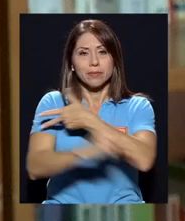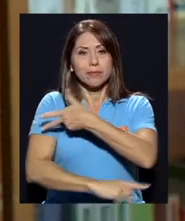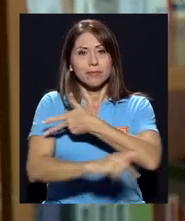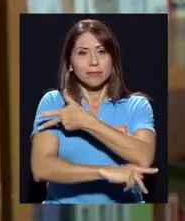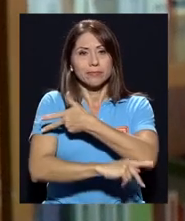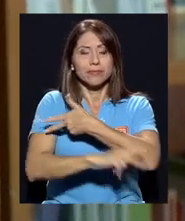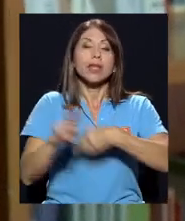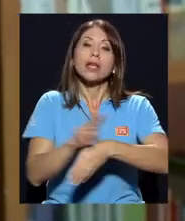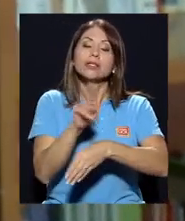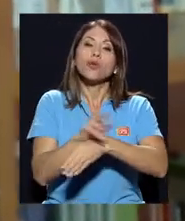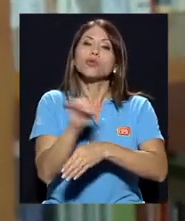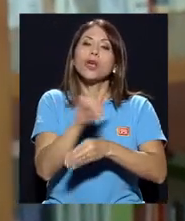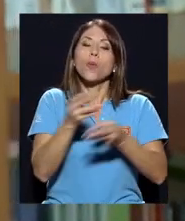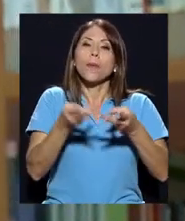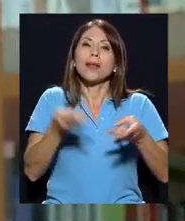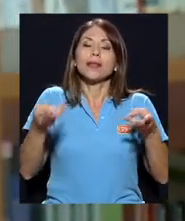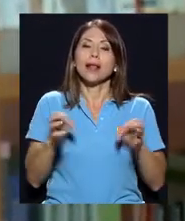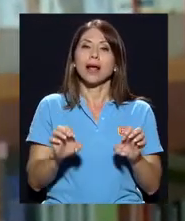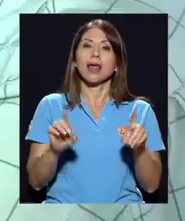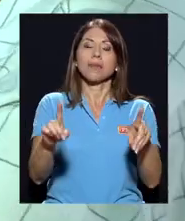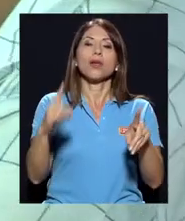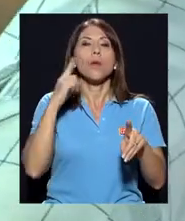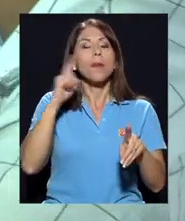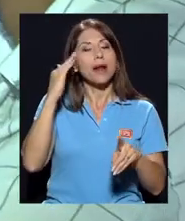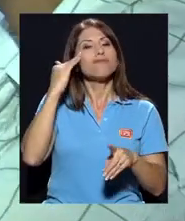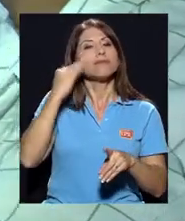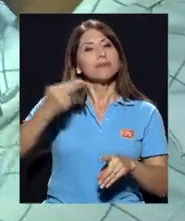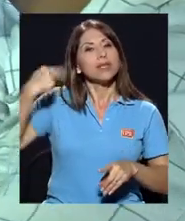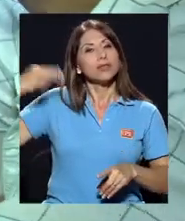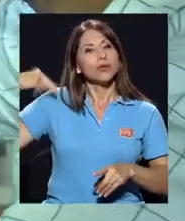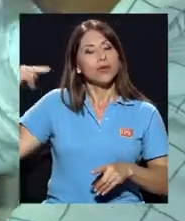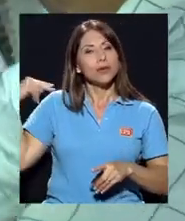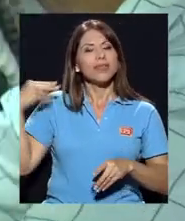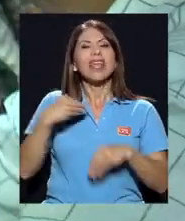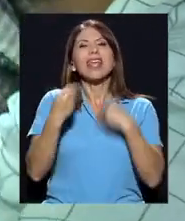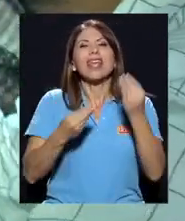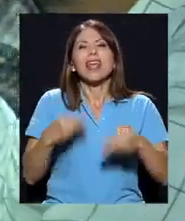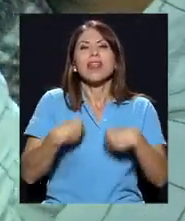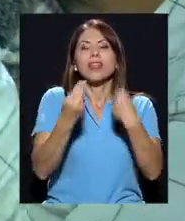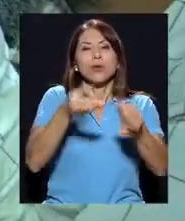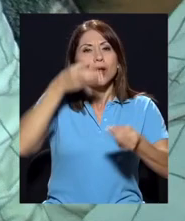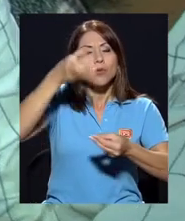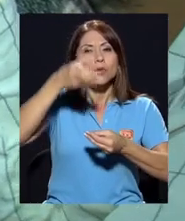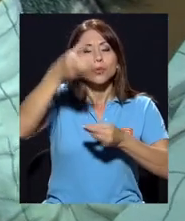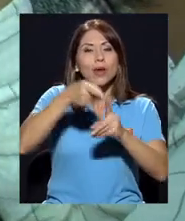usen como insumo académico en el estudio de la historia y el aporte de la cultura afrocaribeña